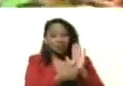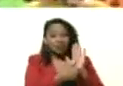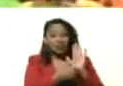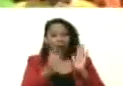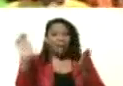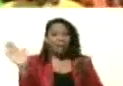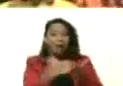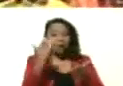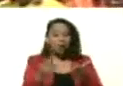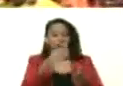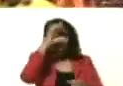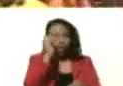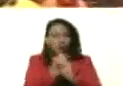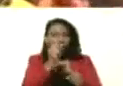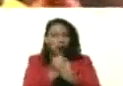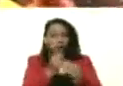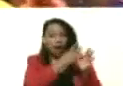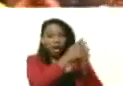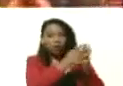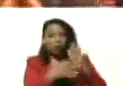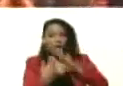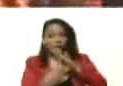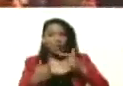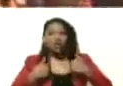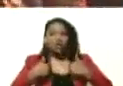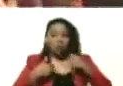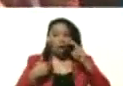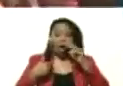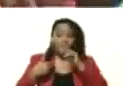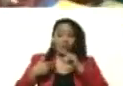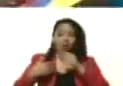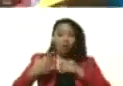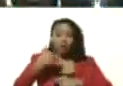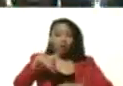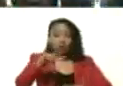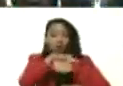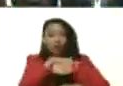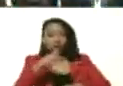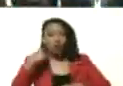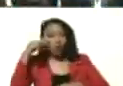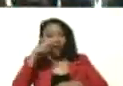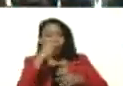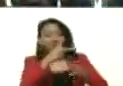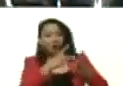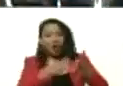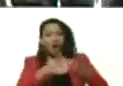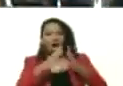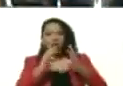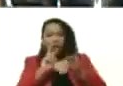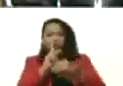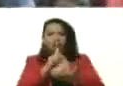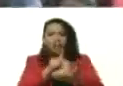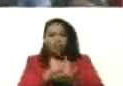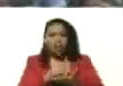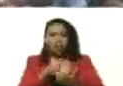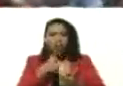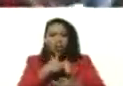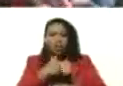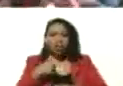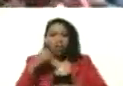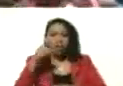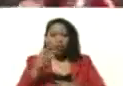manual de trabajo de las estructuras de base, yo lo he visto por aquí, aquí veo varios, a todos les va a llegar, y yo quiero